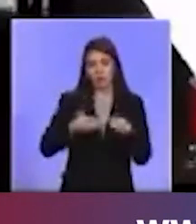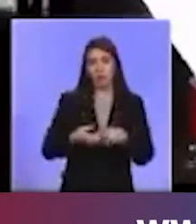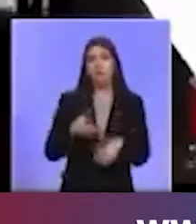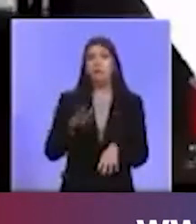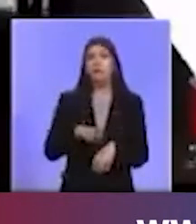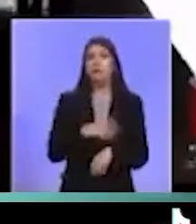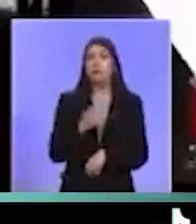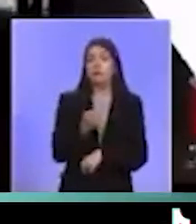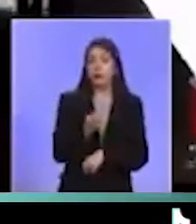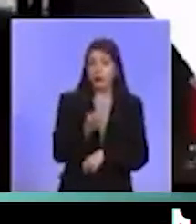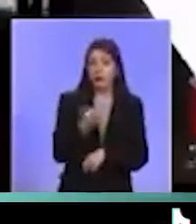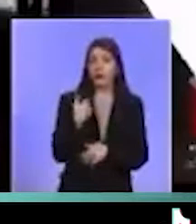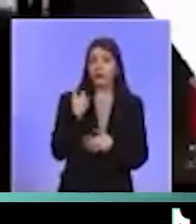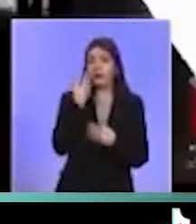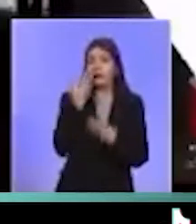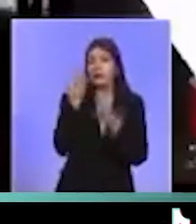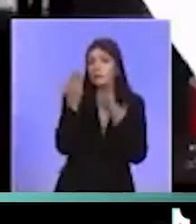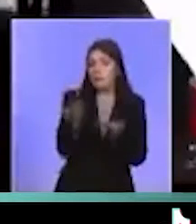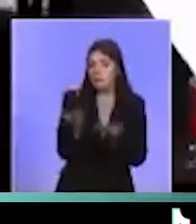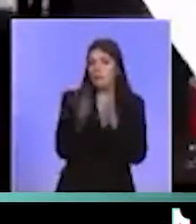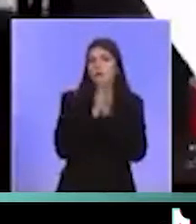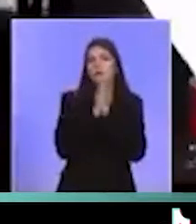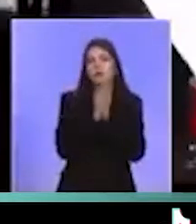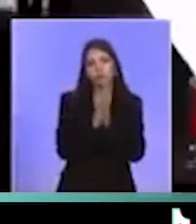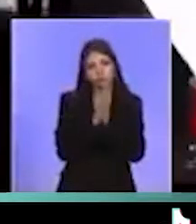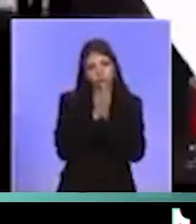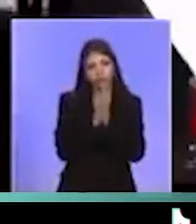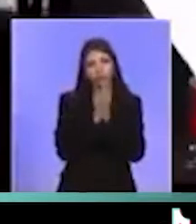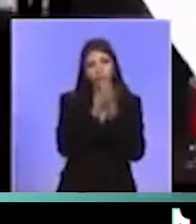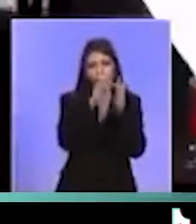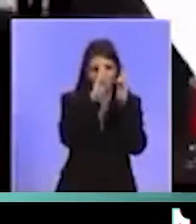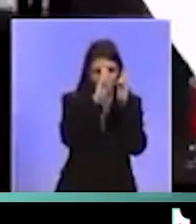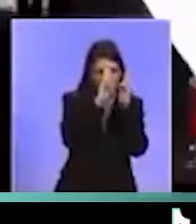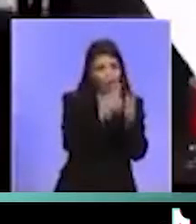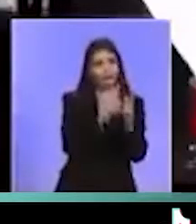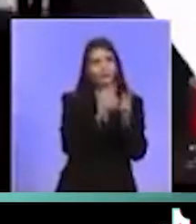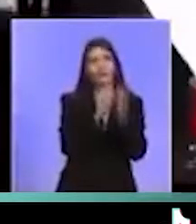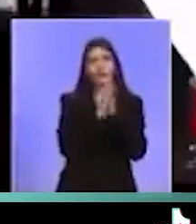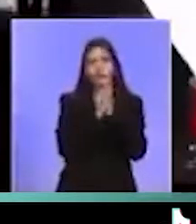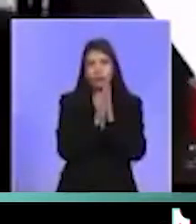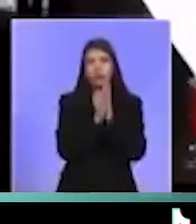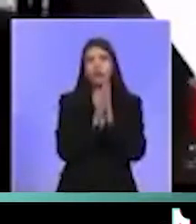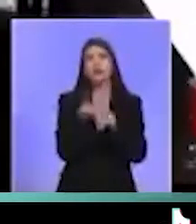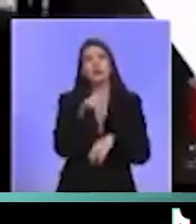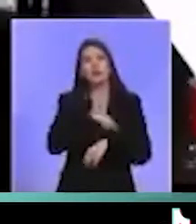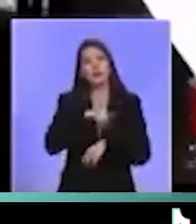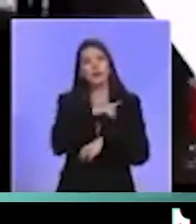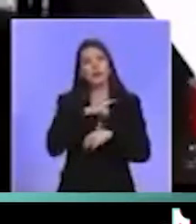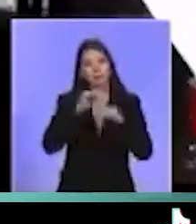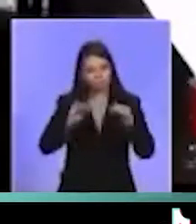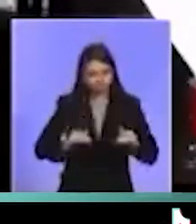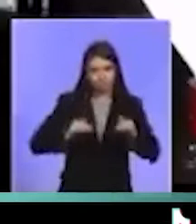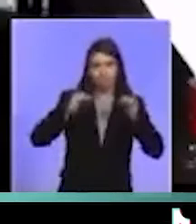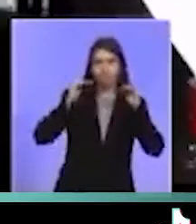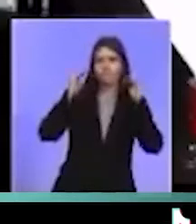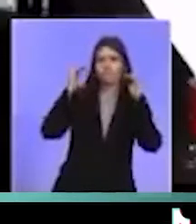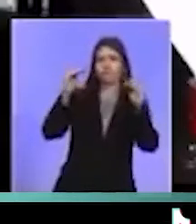presentó el recurso de inconformidad y hay una nueva denuncia del pasado 22 de junio en contra de